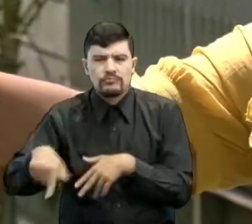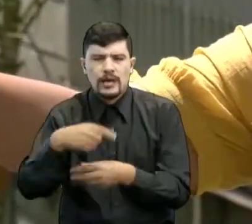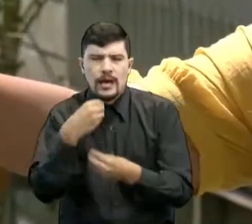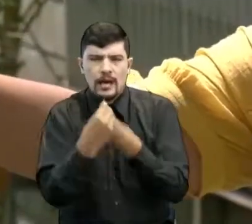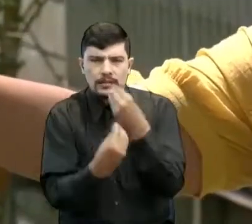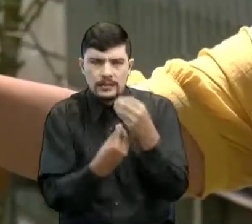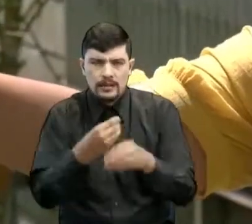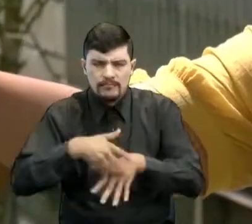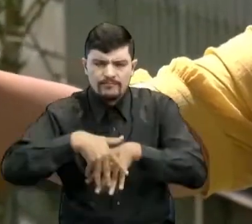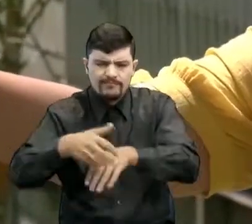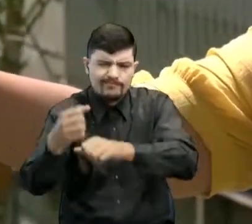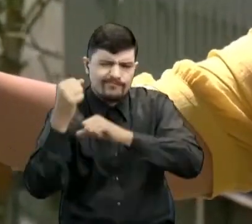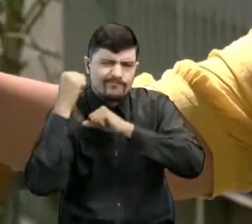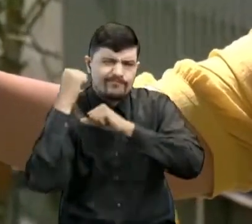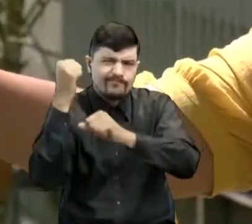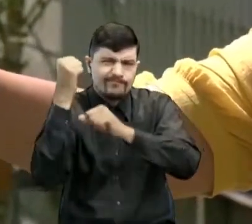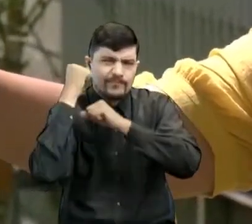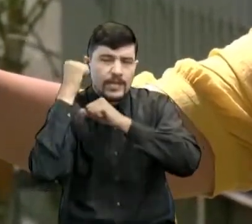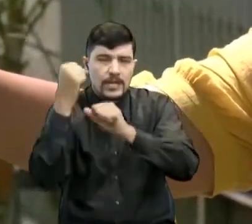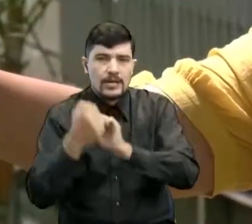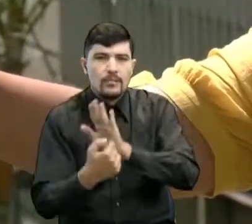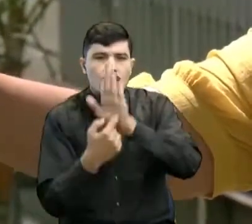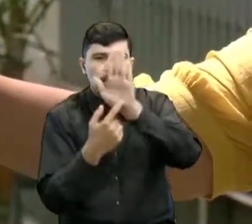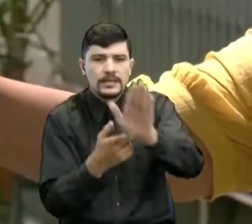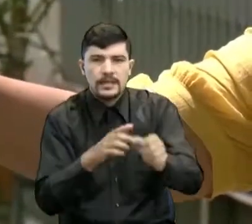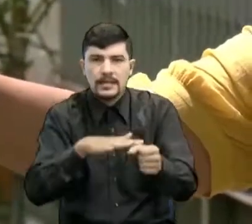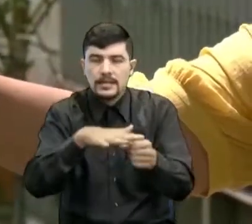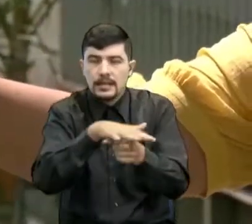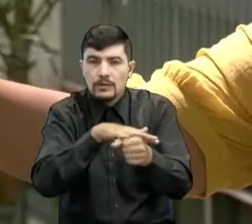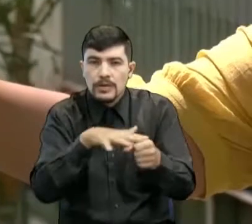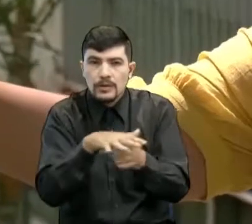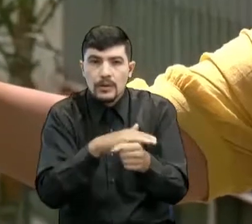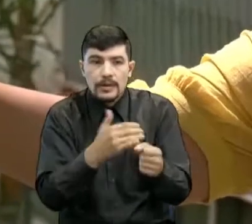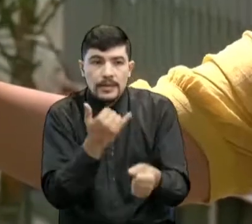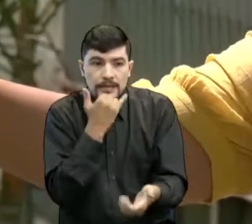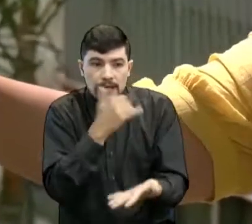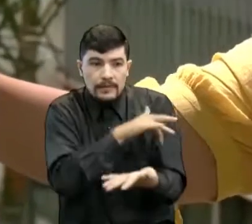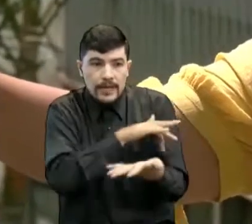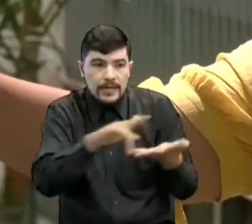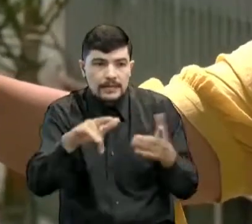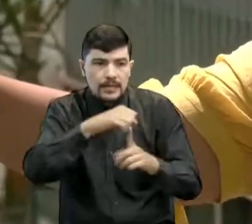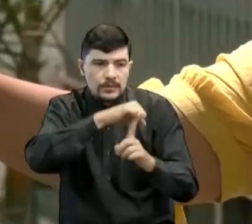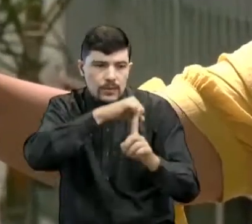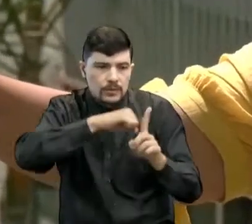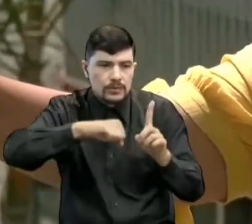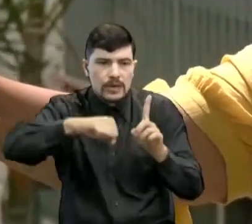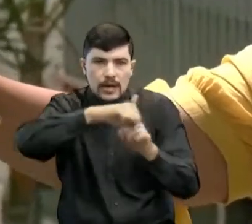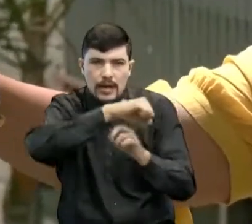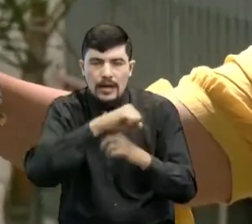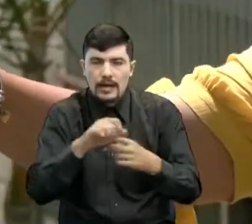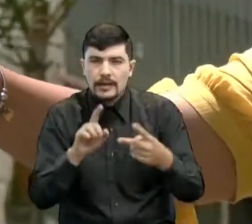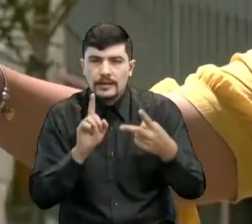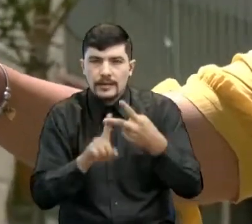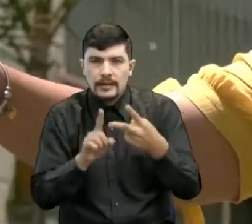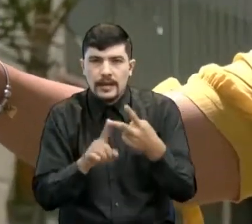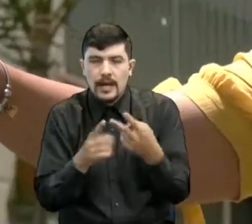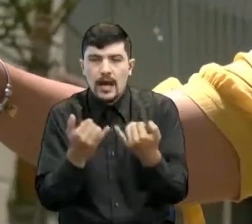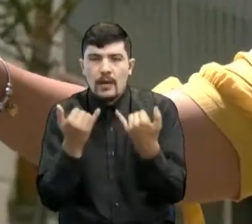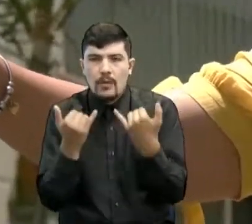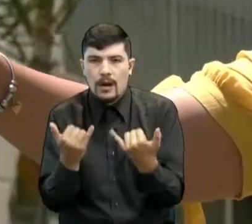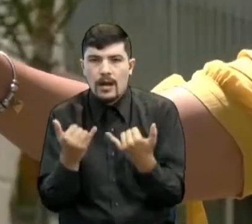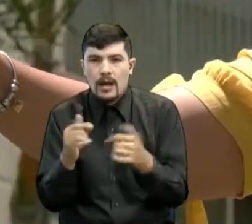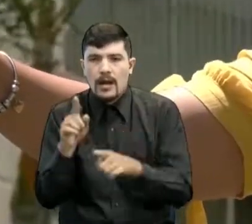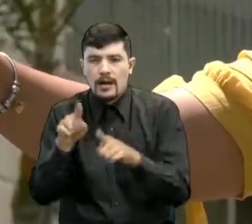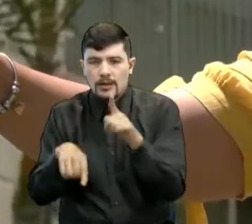hoy también vive el país en materia de la emergencia social, en materia de la estigmatización que tienen